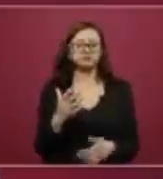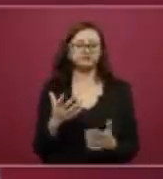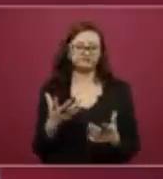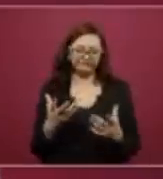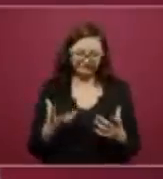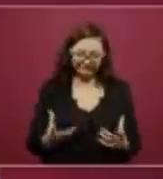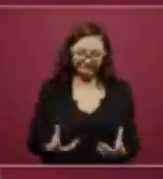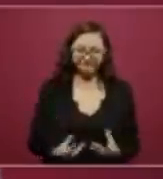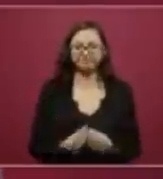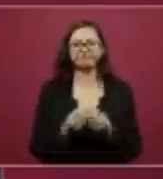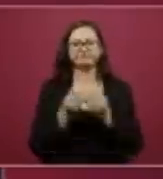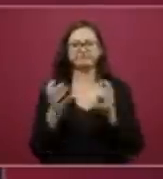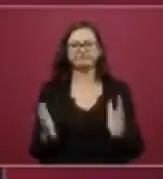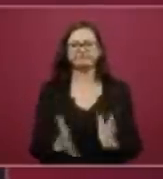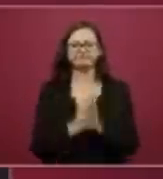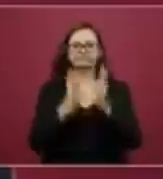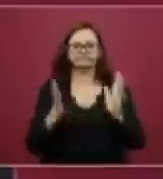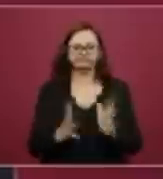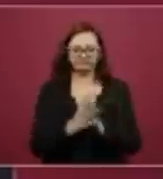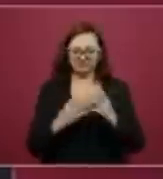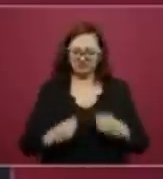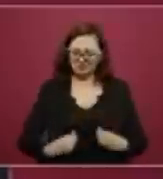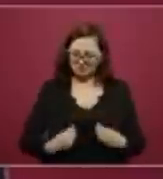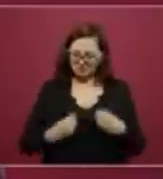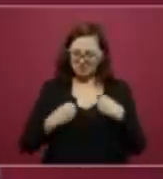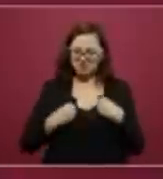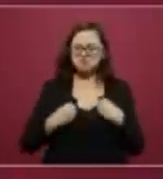transformaciones ofrecieron su vida.